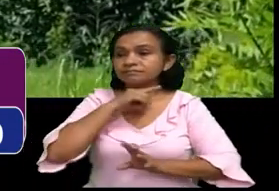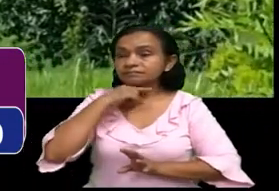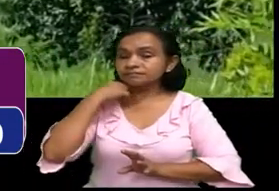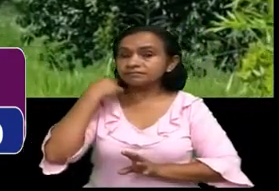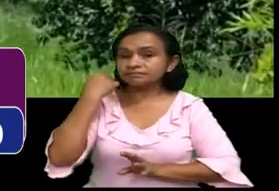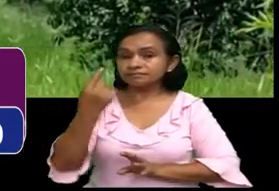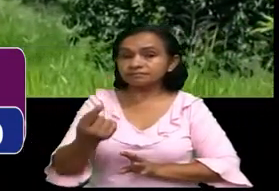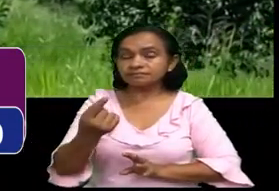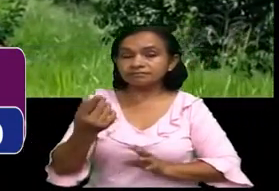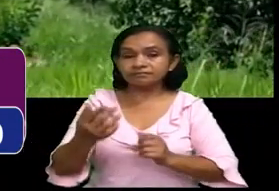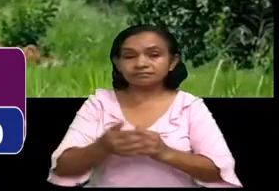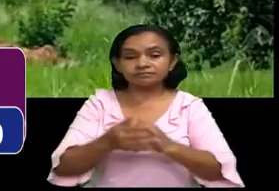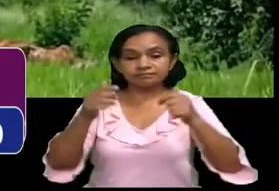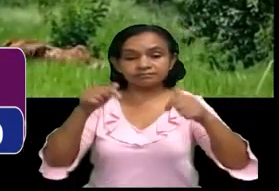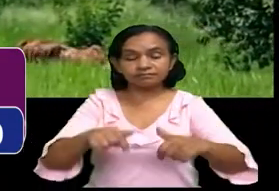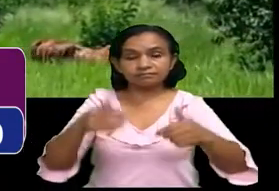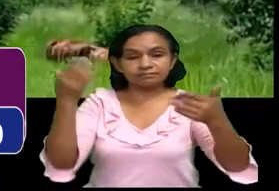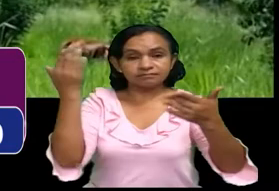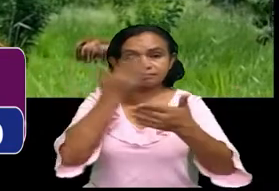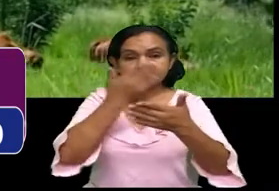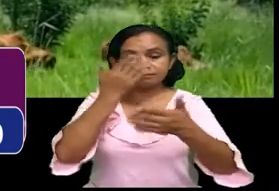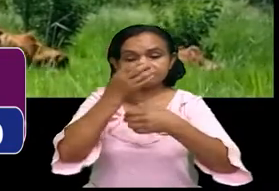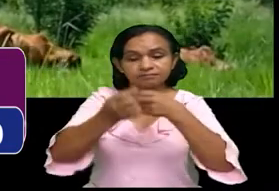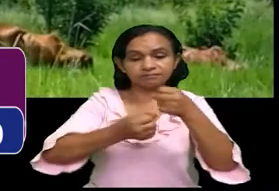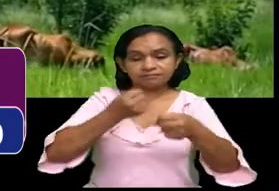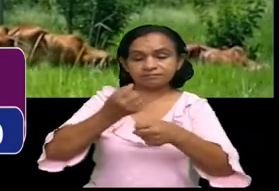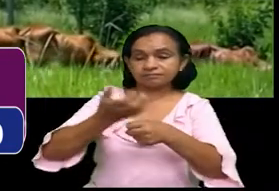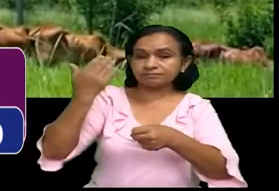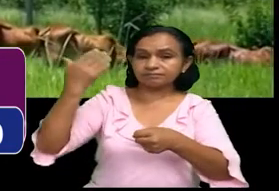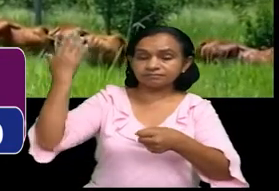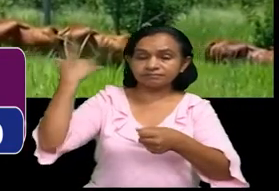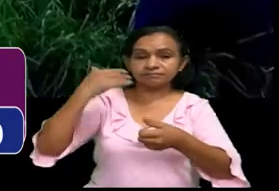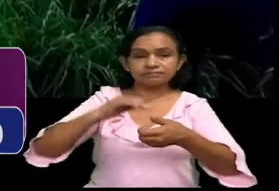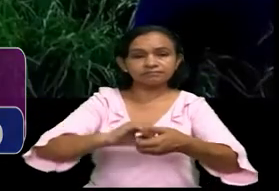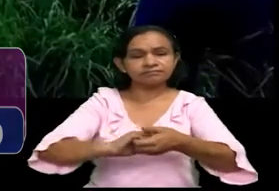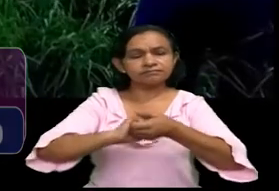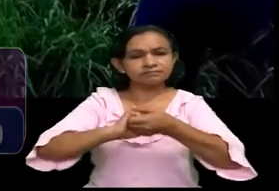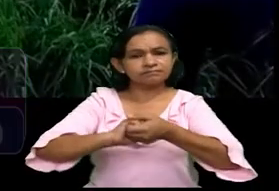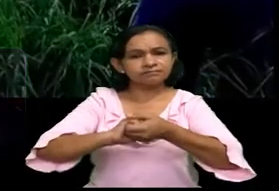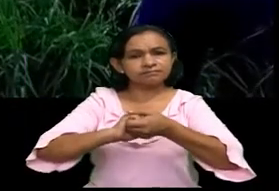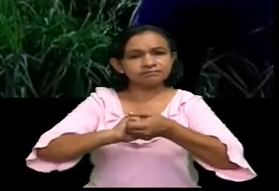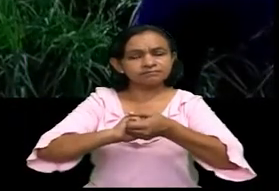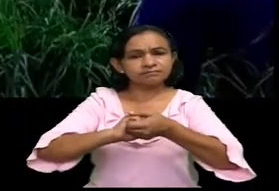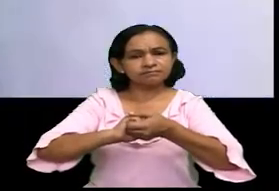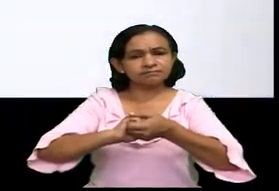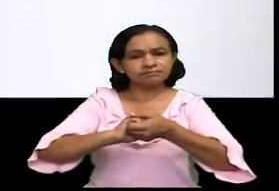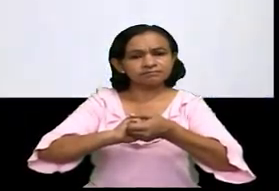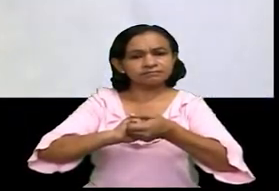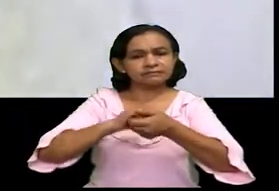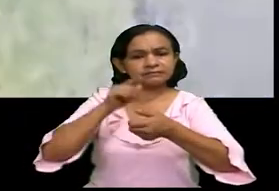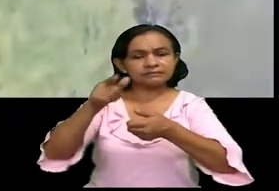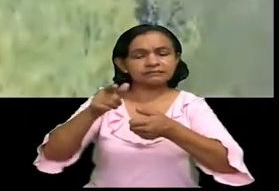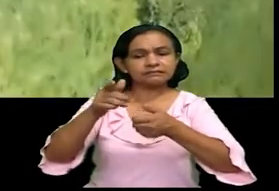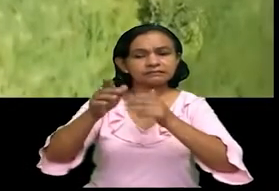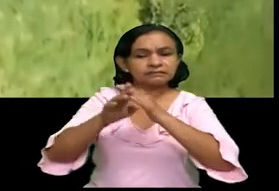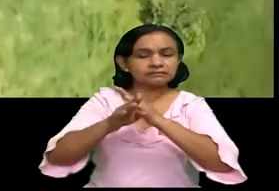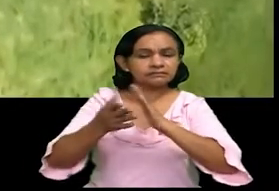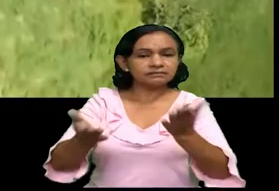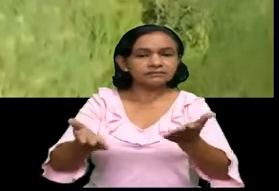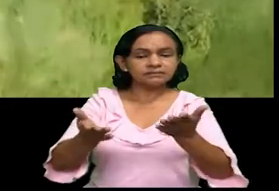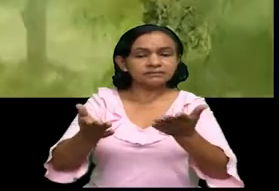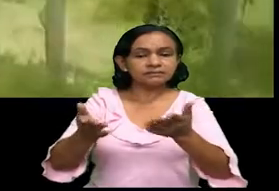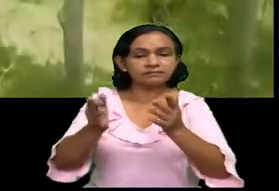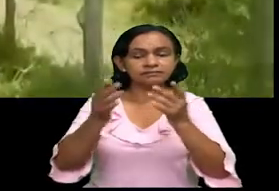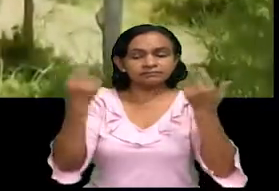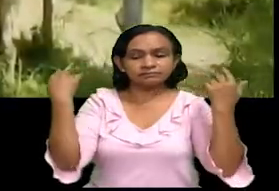que aquí se hizo un estudio hace algunos años por unos amigos, Ariel Cajina, que en paz descanse, un profesional